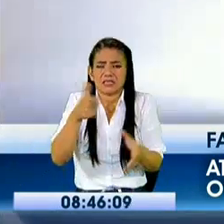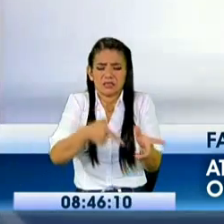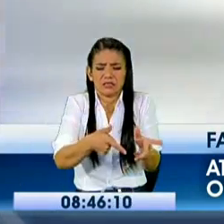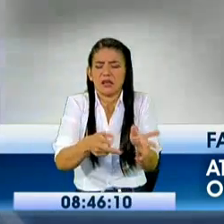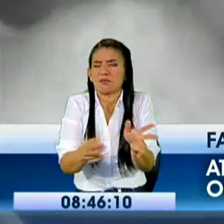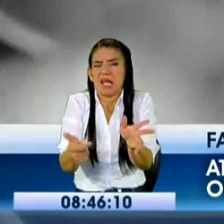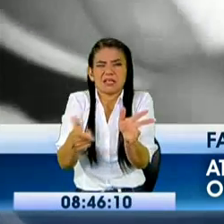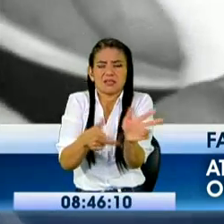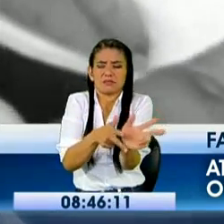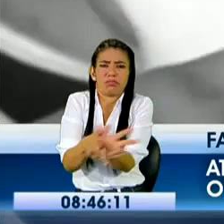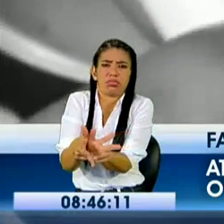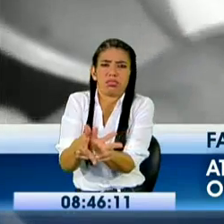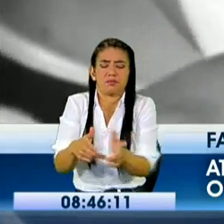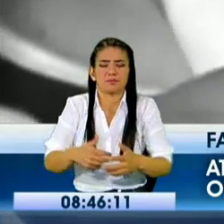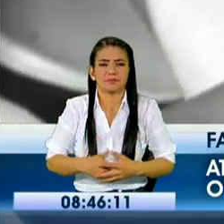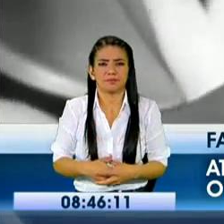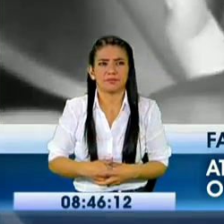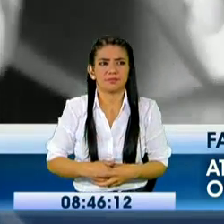carro.